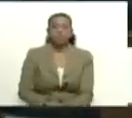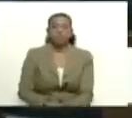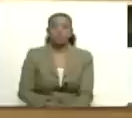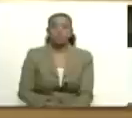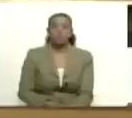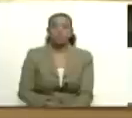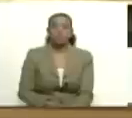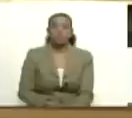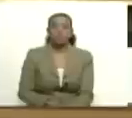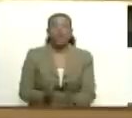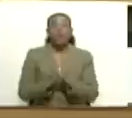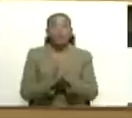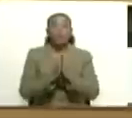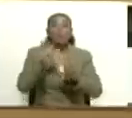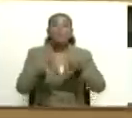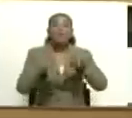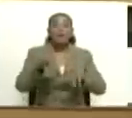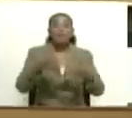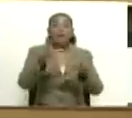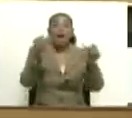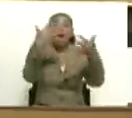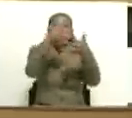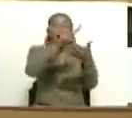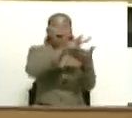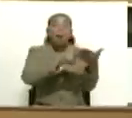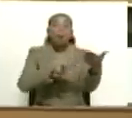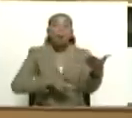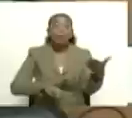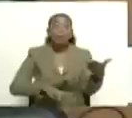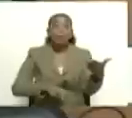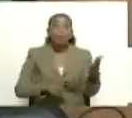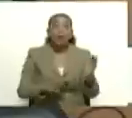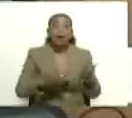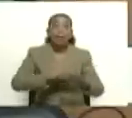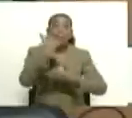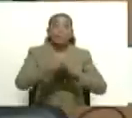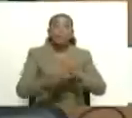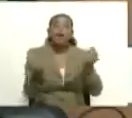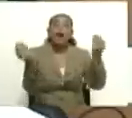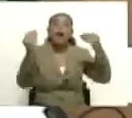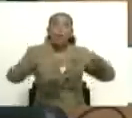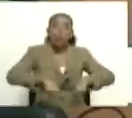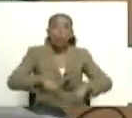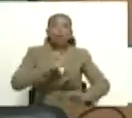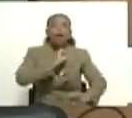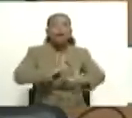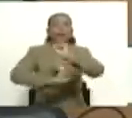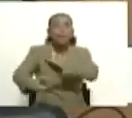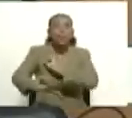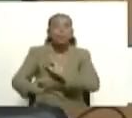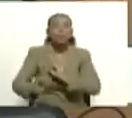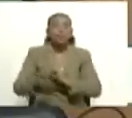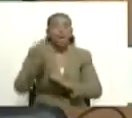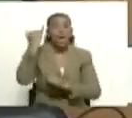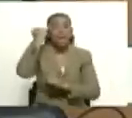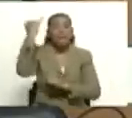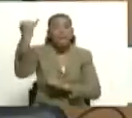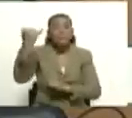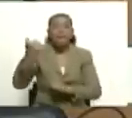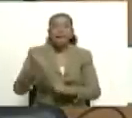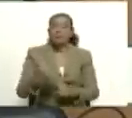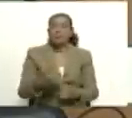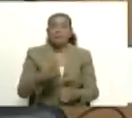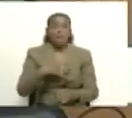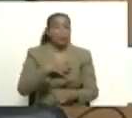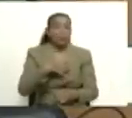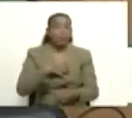Ciudadana secretaria, por favor, si no se da lectura al proyecto de acuerdo. Acuerdo en repudio a las nefastas e